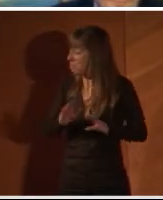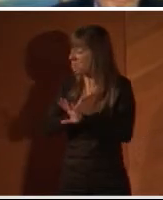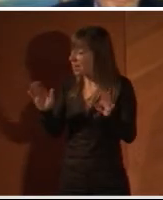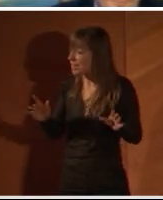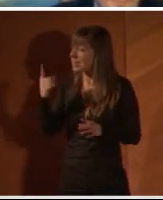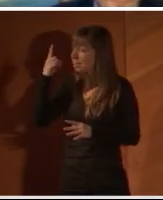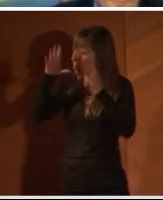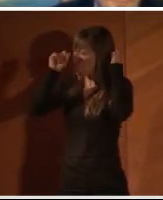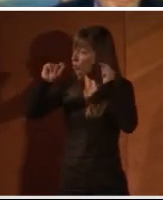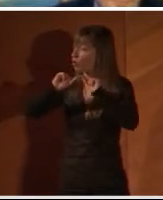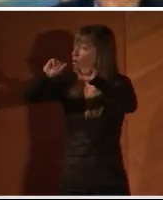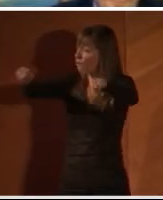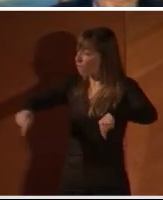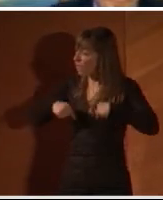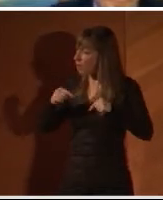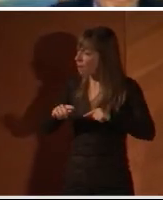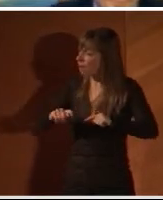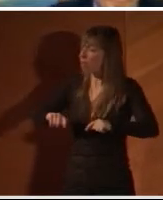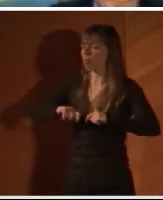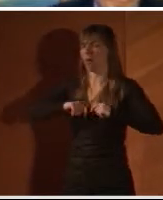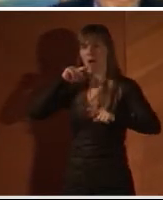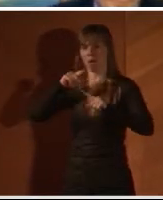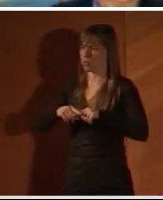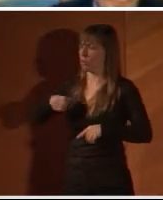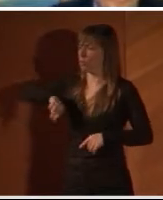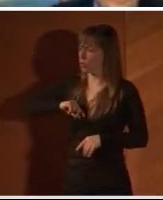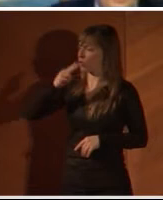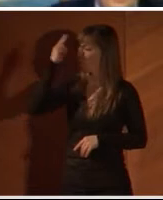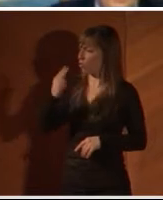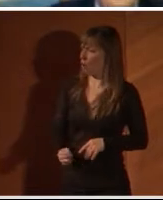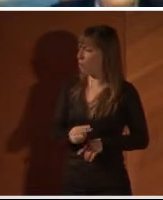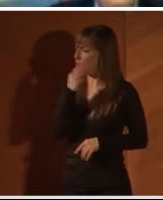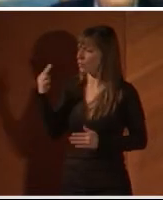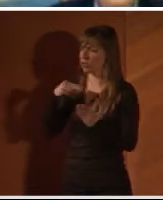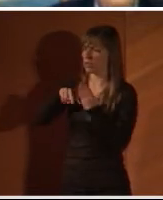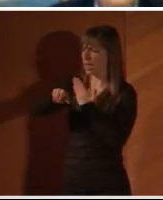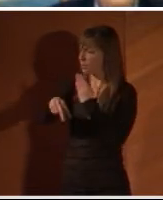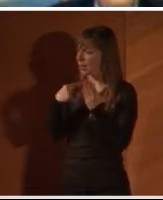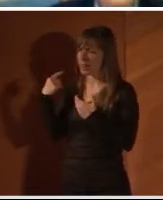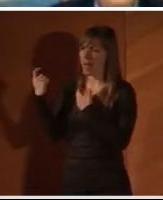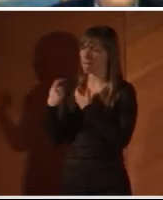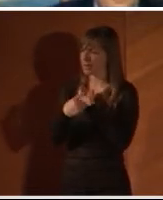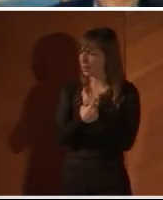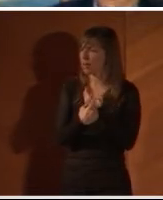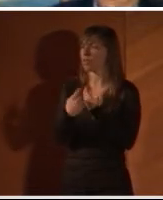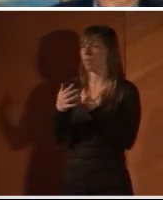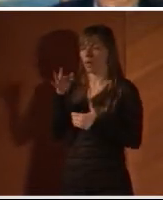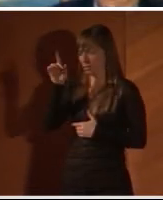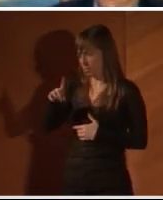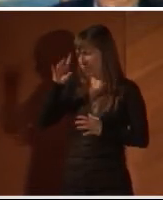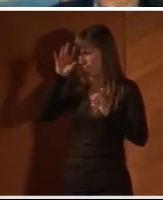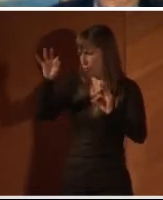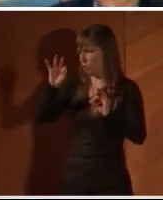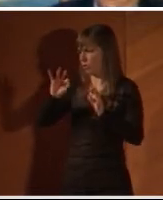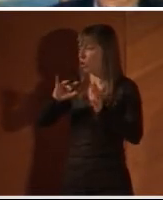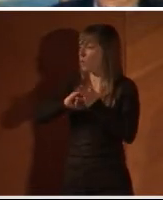de este protocolo supone reafirmar nuestro compromiso con la transparencia, con la participación y, por supuesto, con las